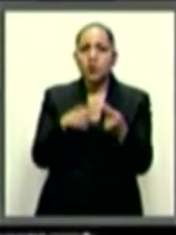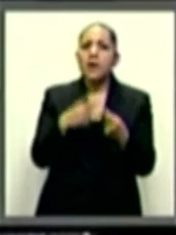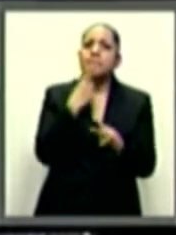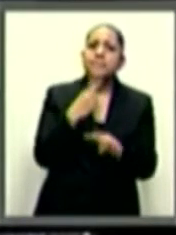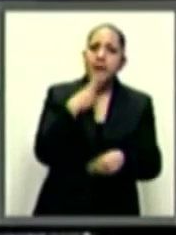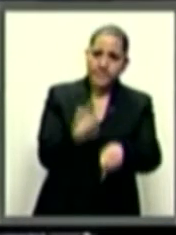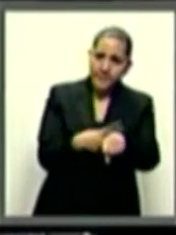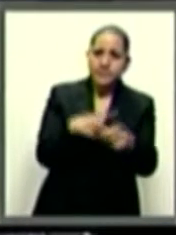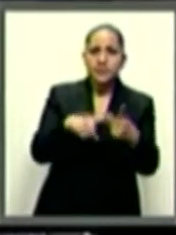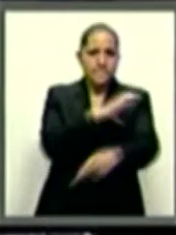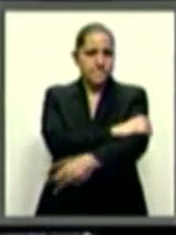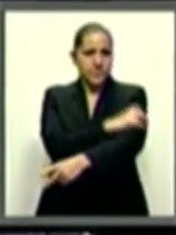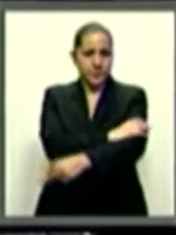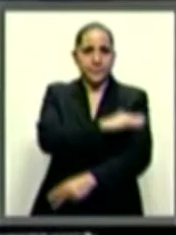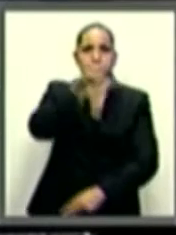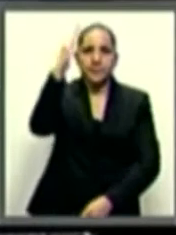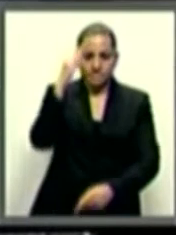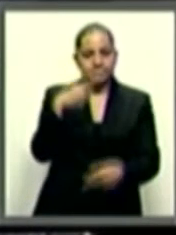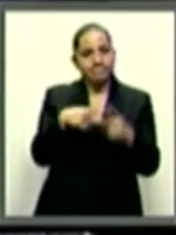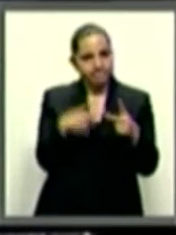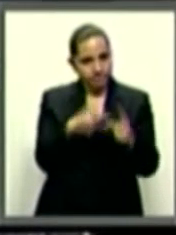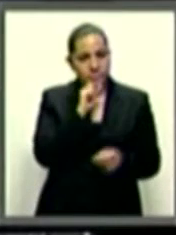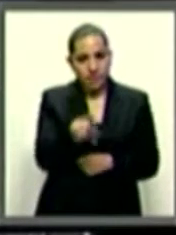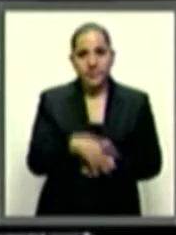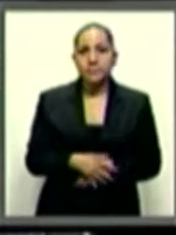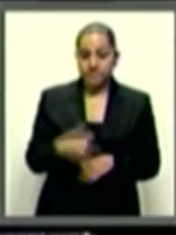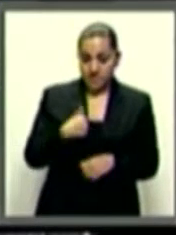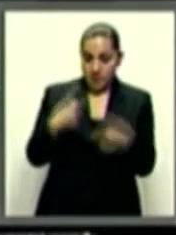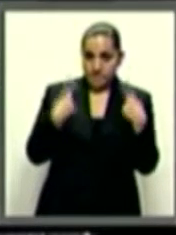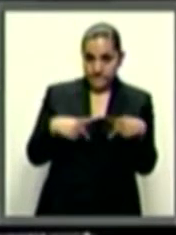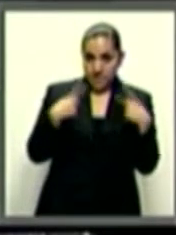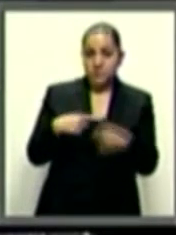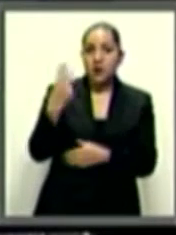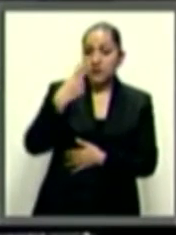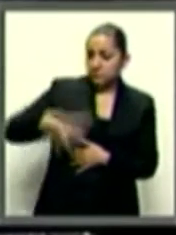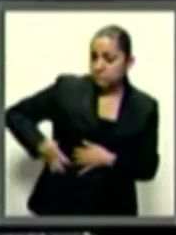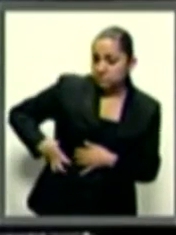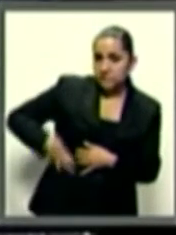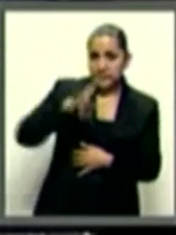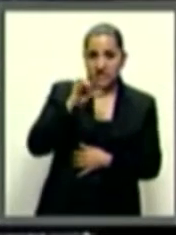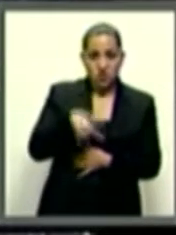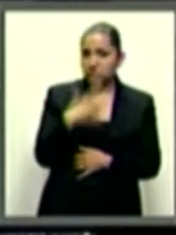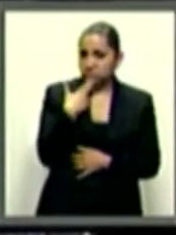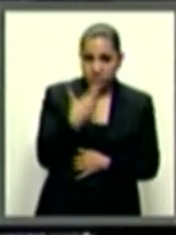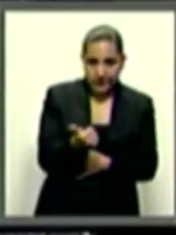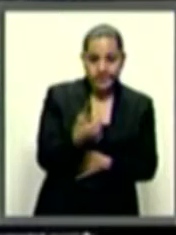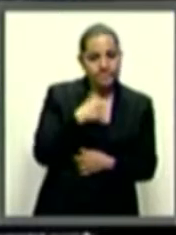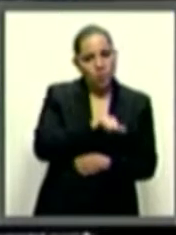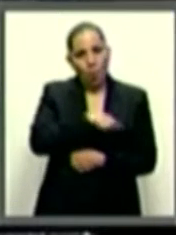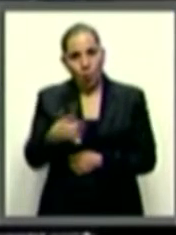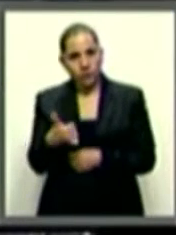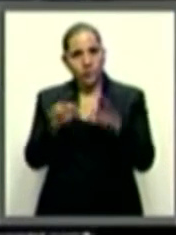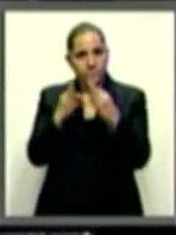El número de pacientes que tiene que recurrir a procedimientos sustitutivos de la función renal, como la diálisis o